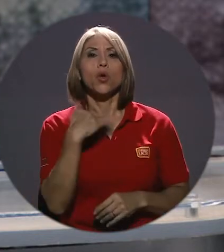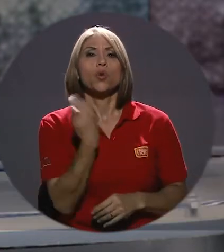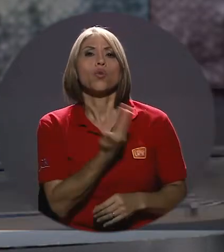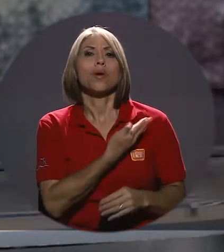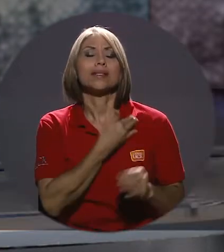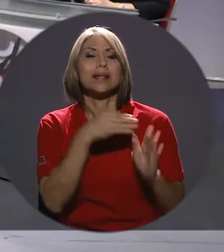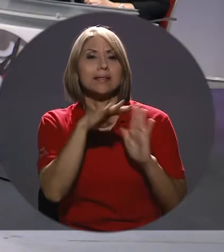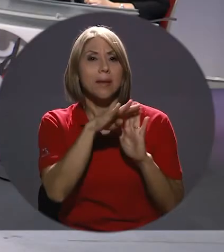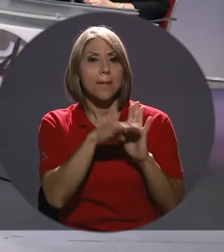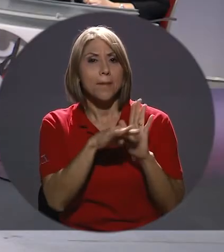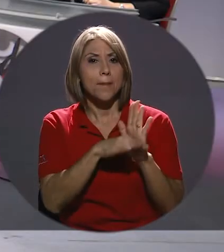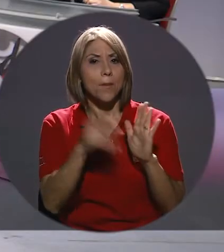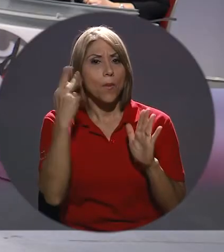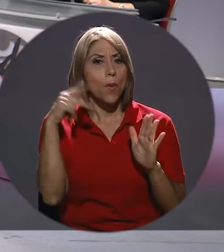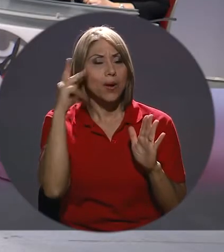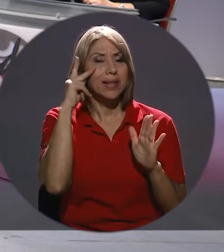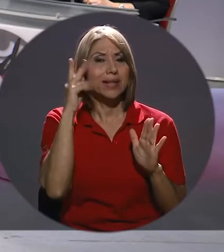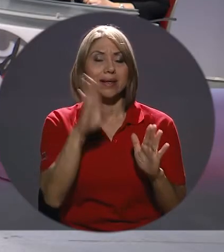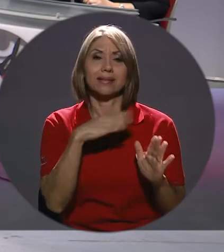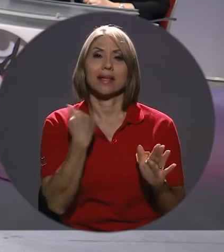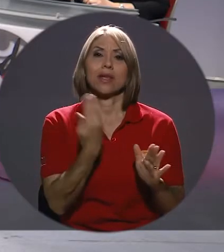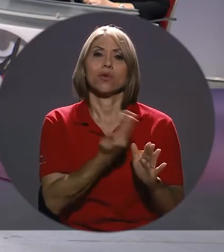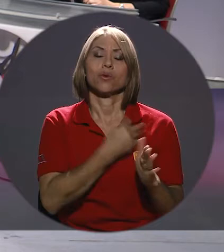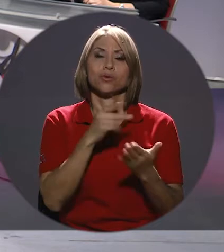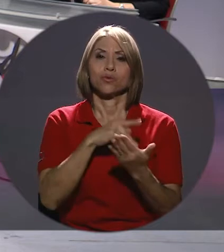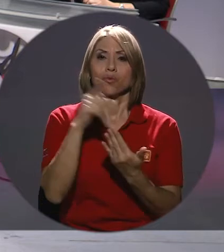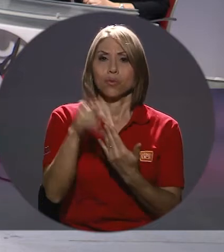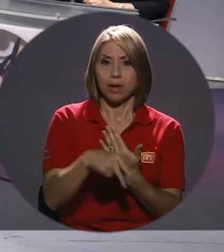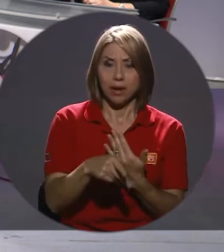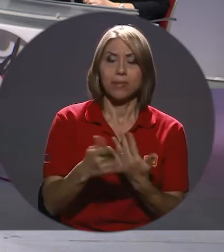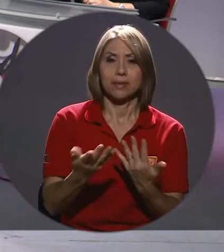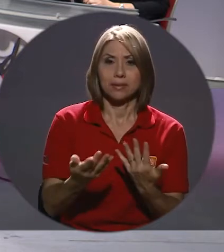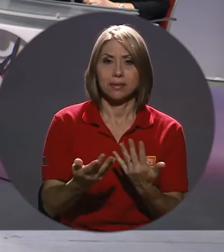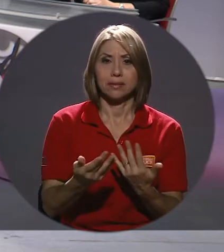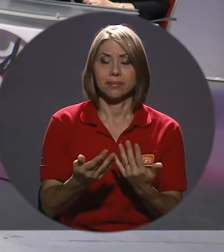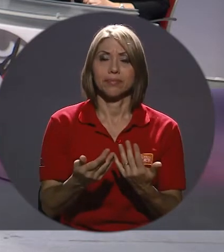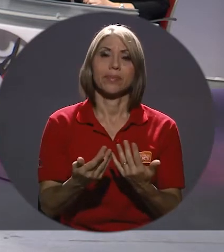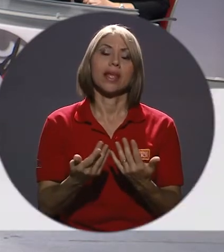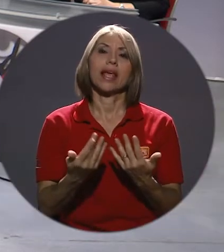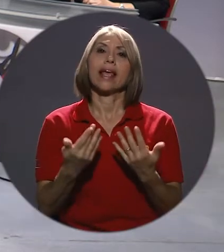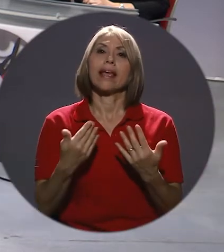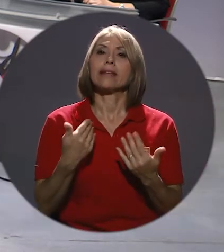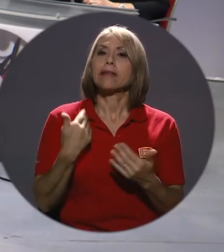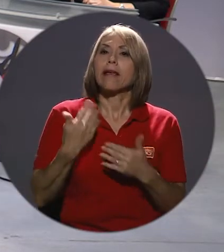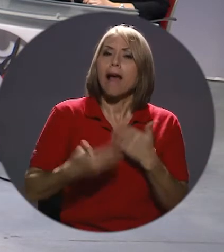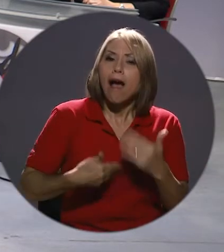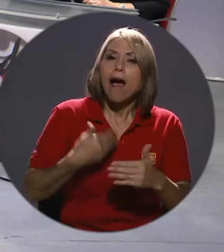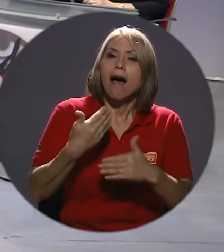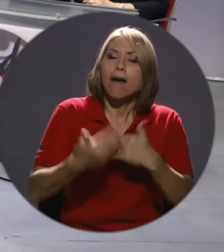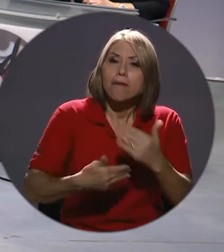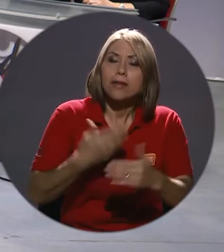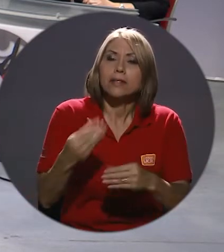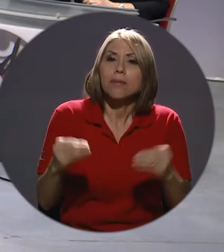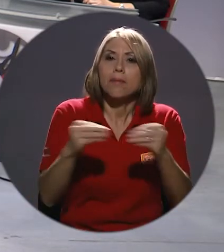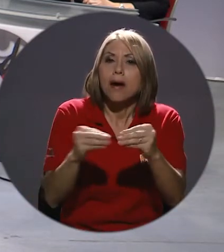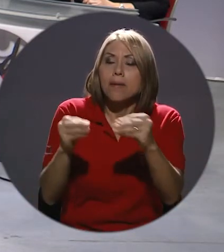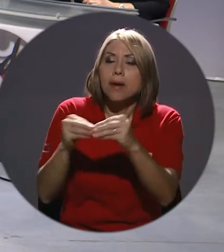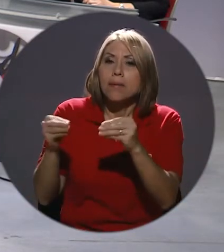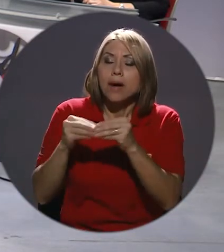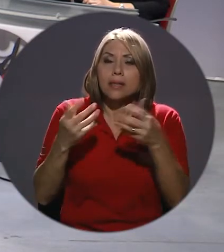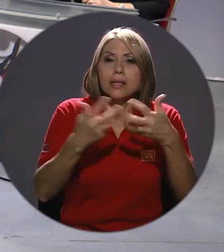nuestras políticas y nuestros programas en el ámbito de la empleabilidad es que cada vez más